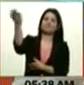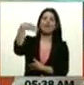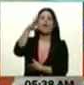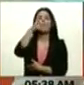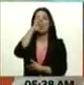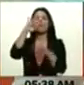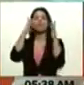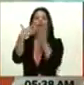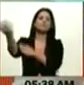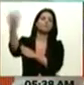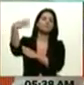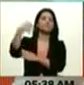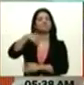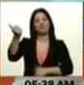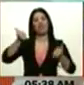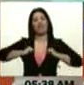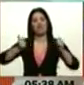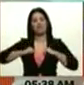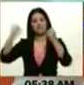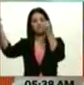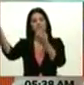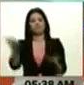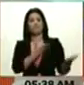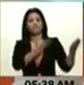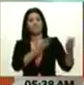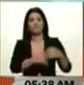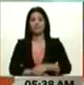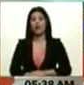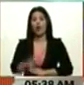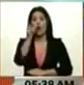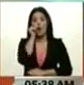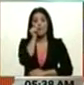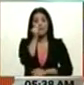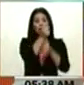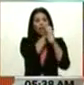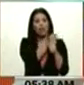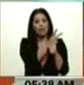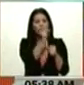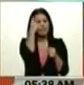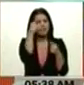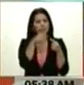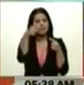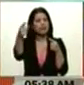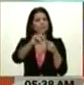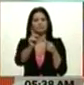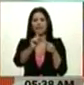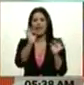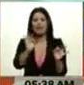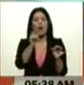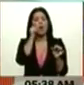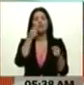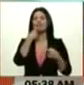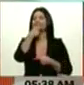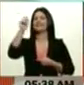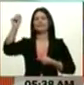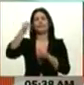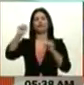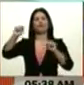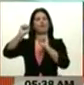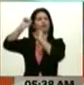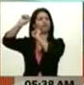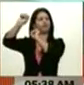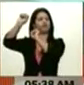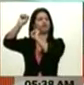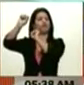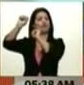dé la gana. No aguantó ni siquiera, pues, ni 20 días. Los 20 días el pueblo estaba rebelado en la calle por mentiroso. Por